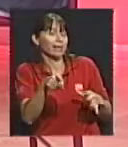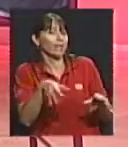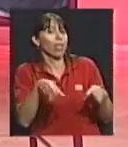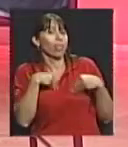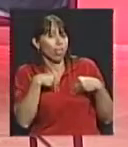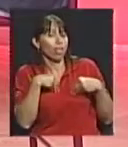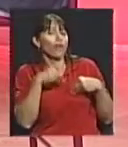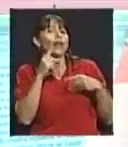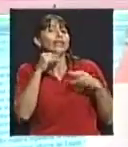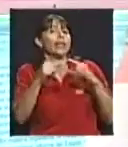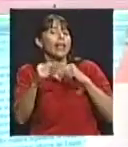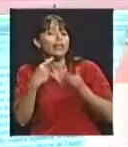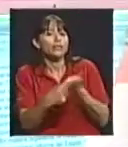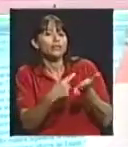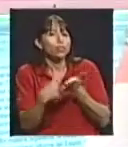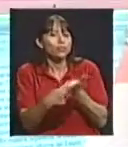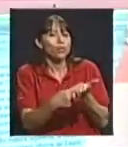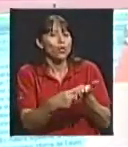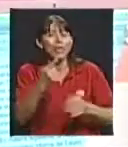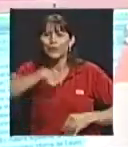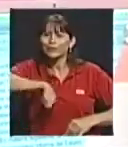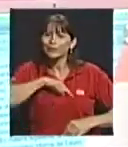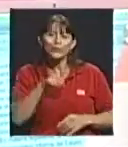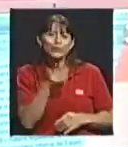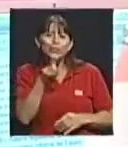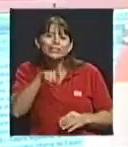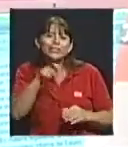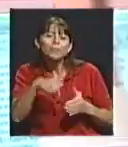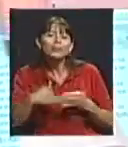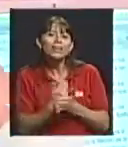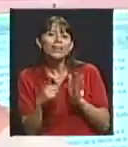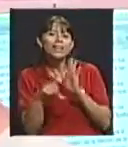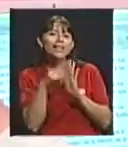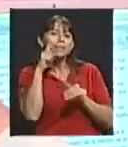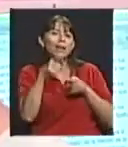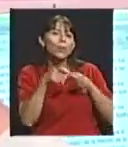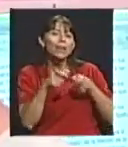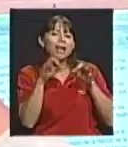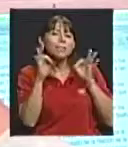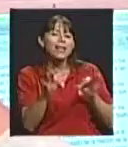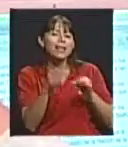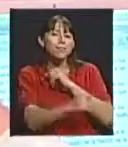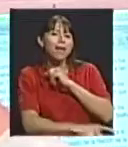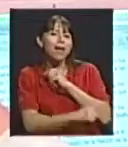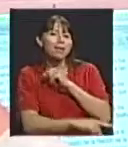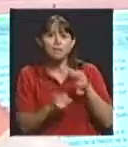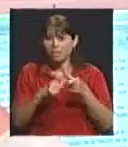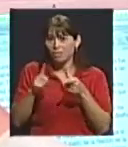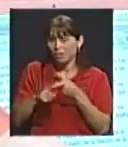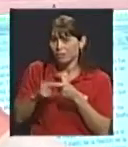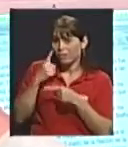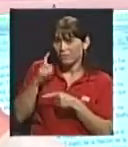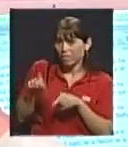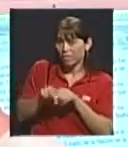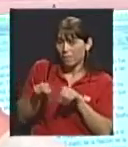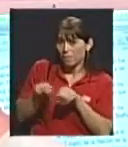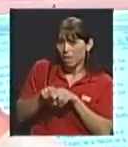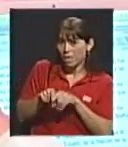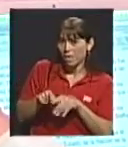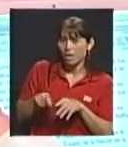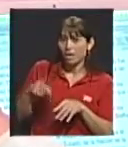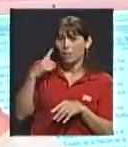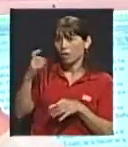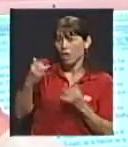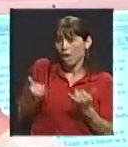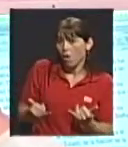y y no requerimos de nuevas leyes para gobernar bien el país Yo escucho a la la fiscalía también está contagiada entonces Claro porque en los casos